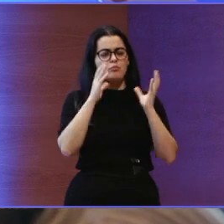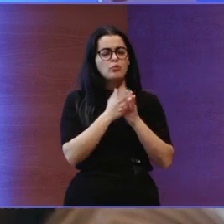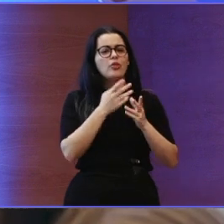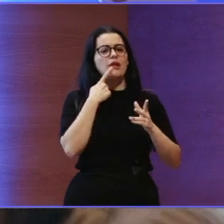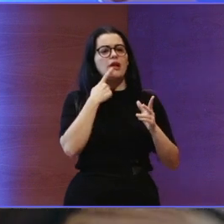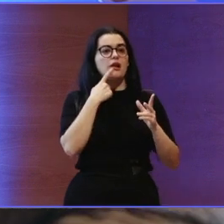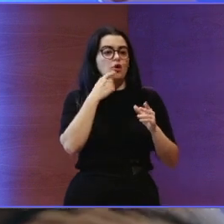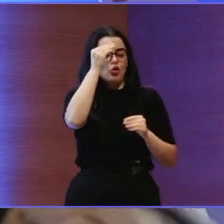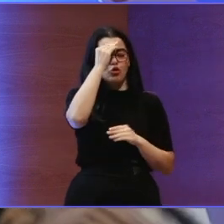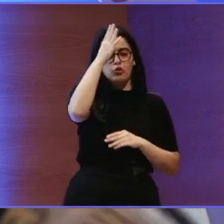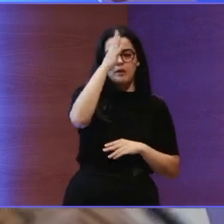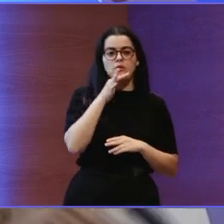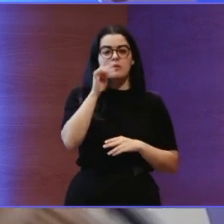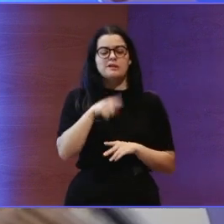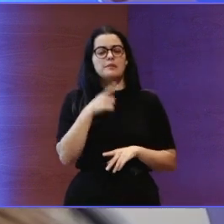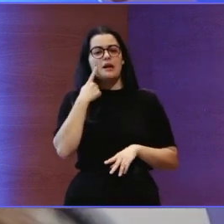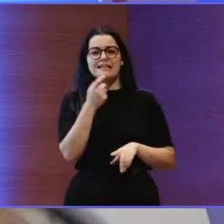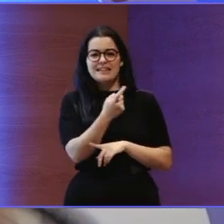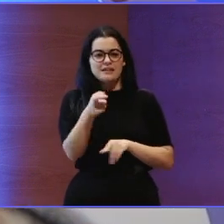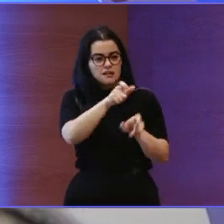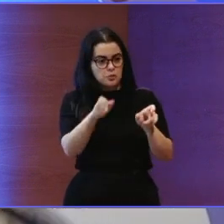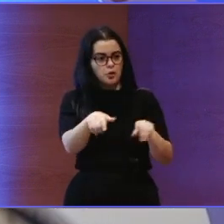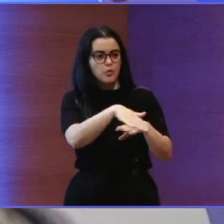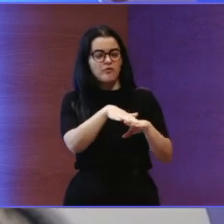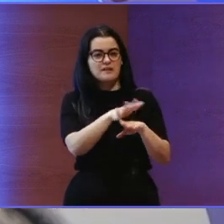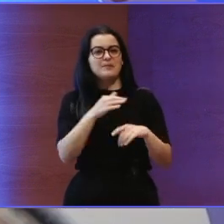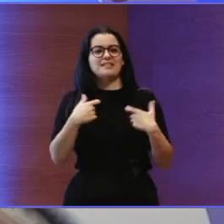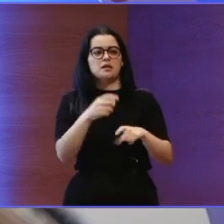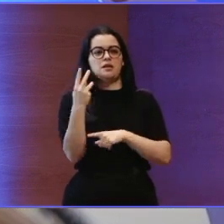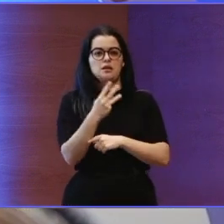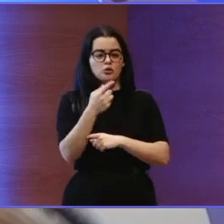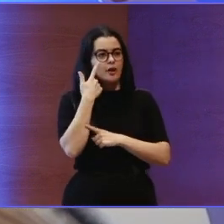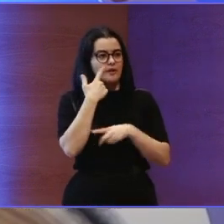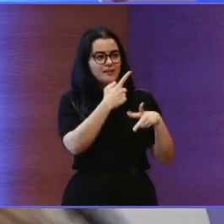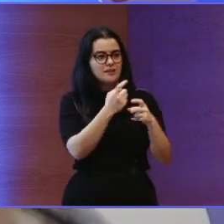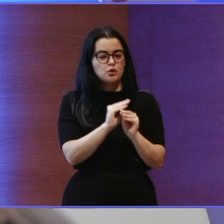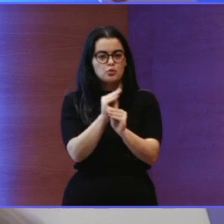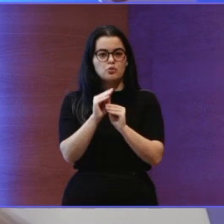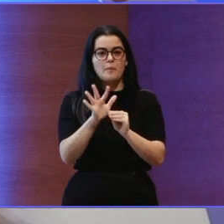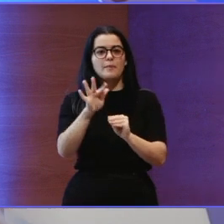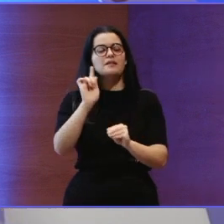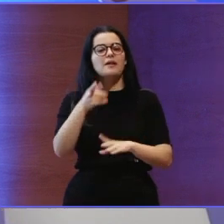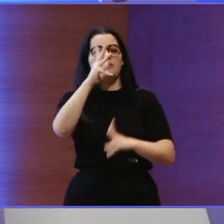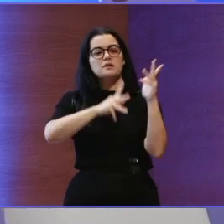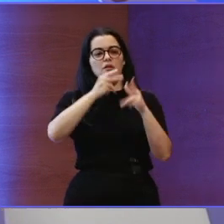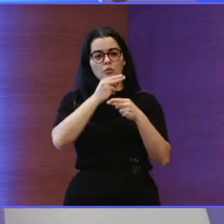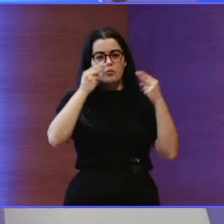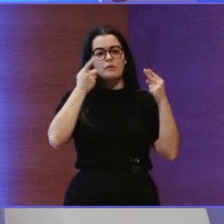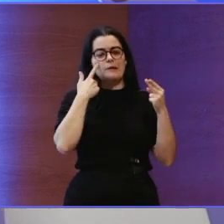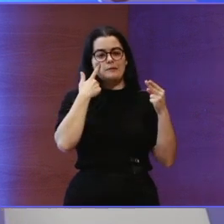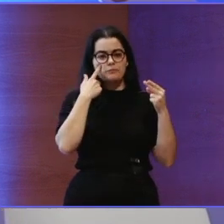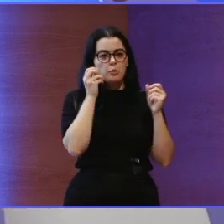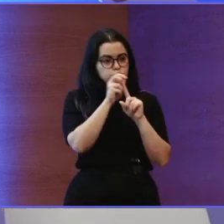conocimiento desde las necesidades de las personas y el tercer sector y desde la administración pública